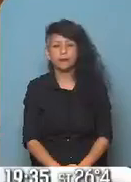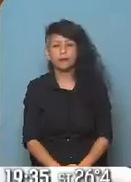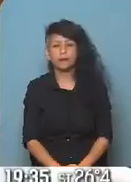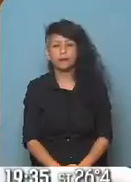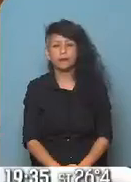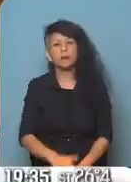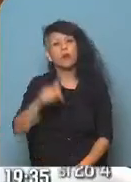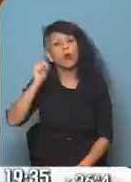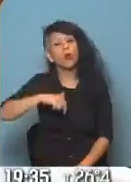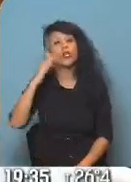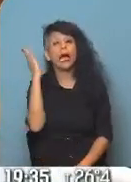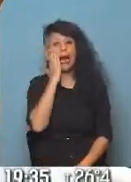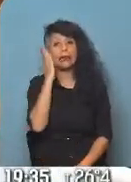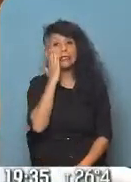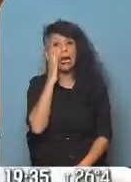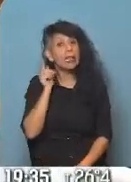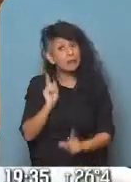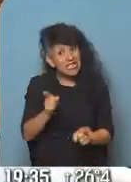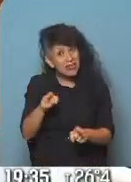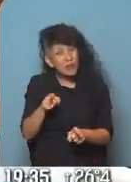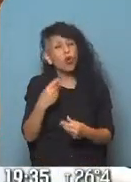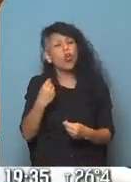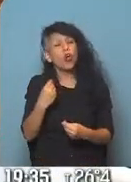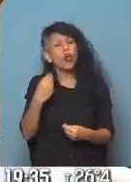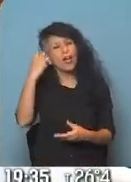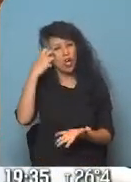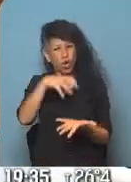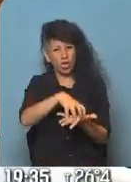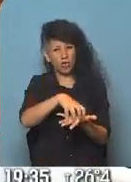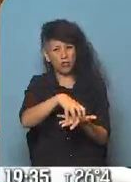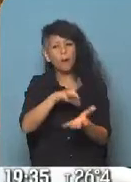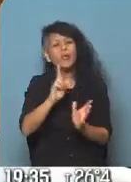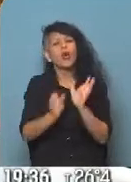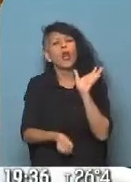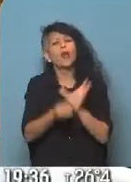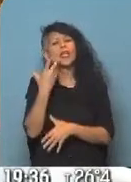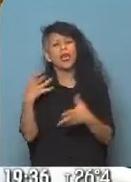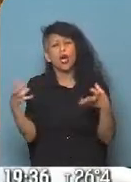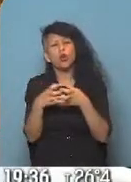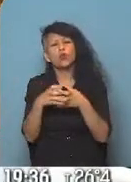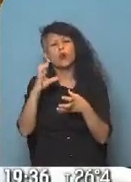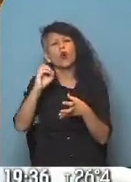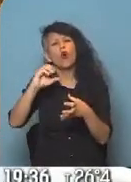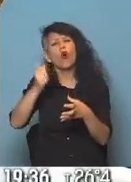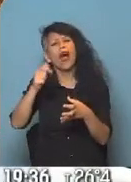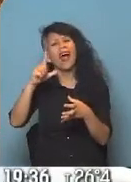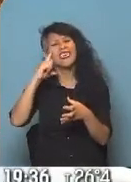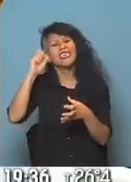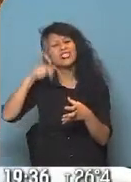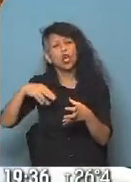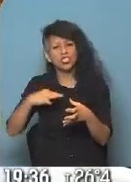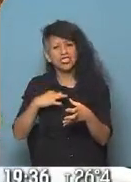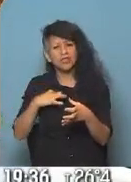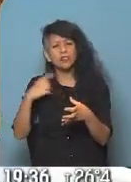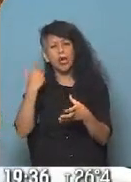qué ocurría en la tarde de hoy en el congreso en la cámara diputados pero por la mañana era presentado por la coalición cívica- formalizado el pedido de juicio político al ministro